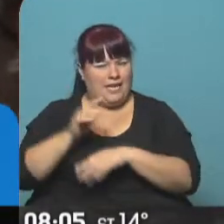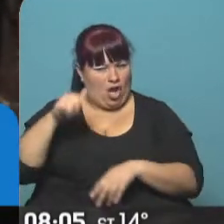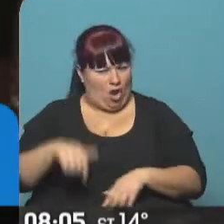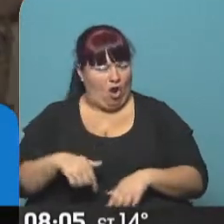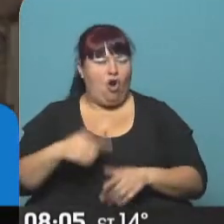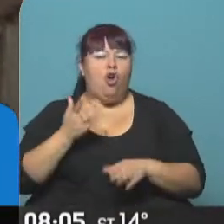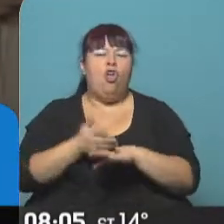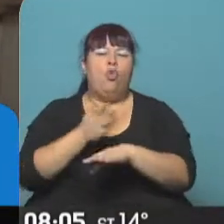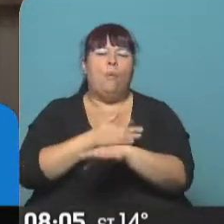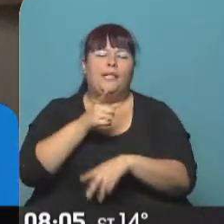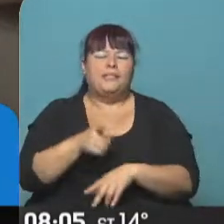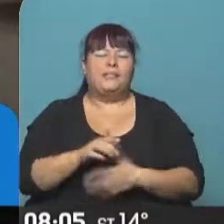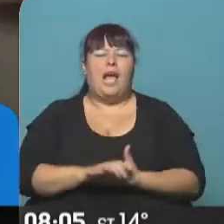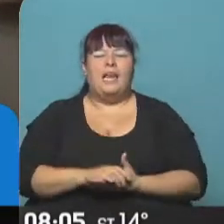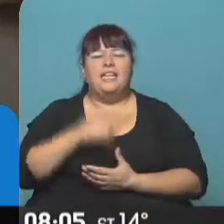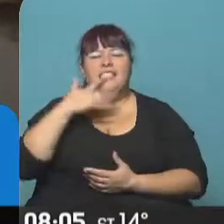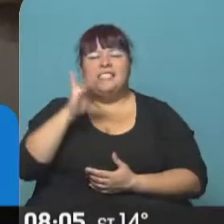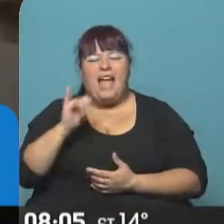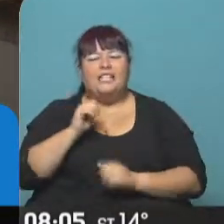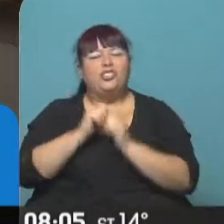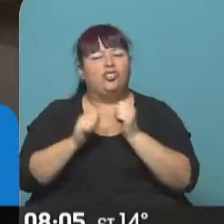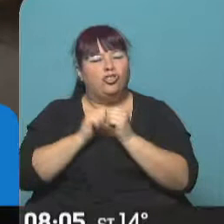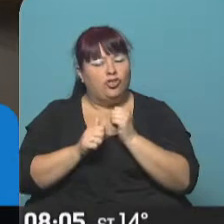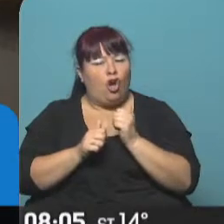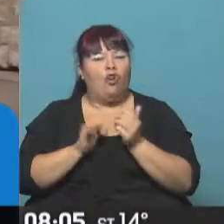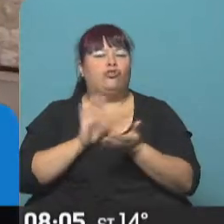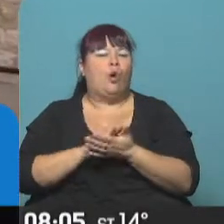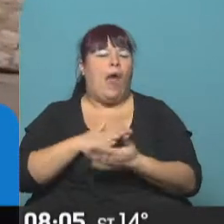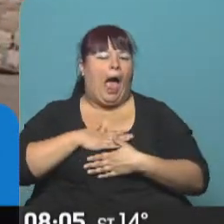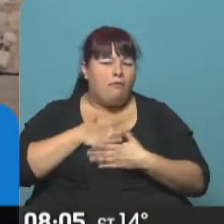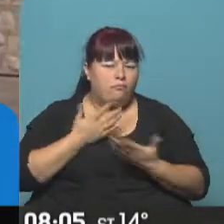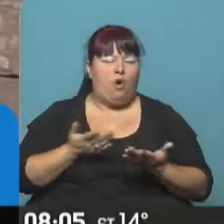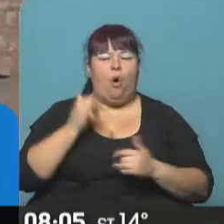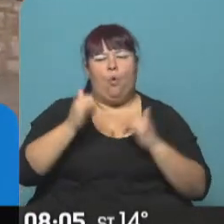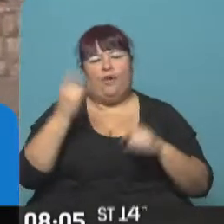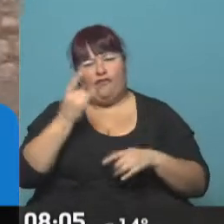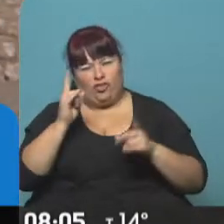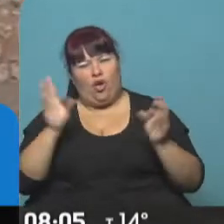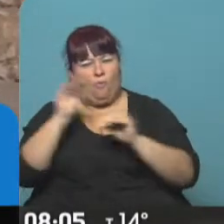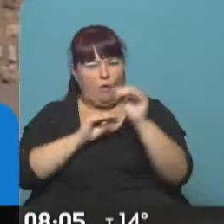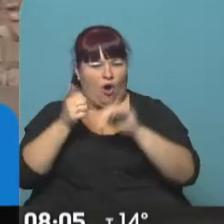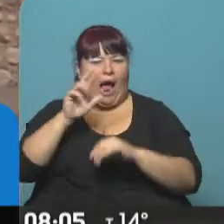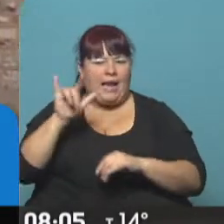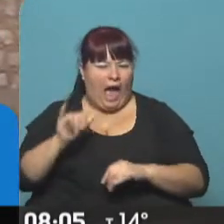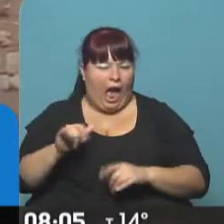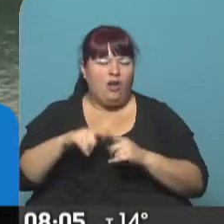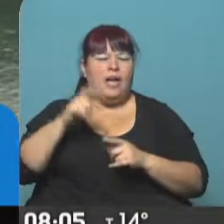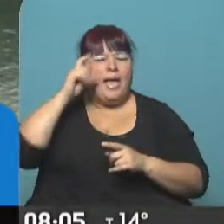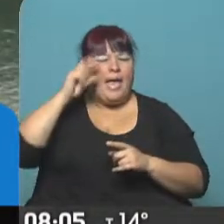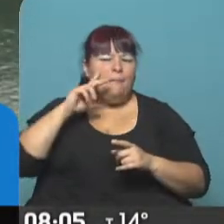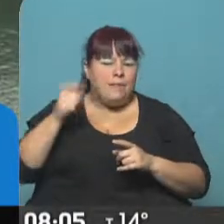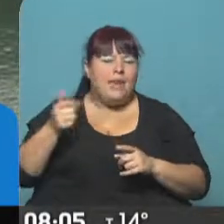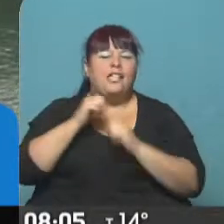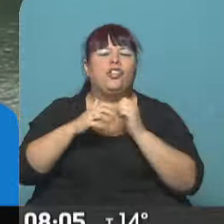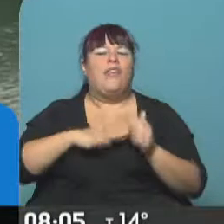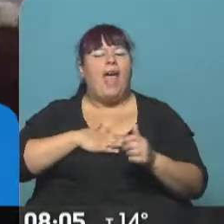hoy. Es un documento de Eduardo L. Sánchez con una historia de amor. Hay recreación de ficción también con Daniel Araos y Emilia Claudeville. La